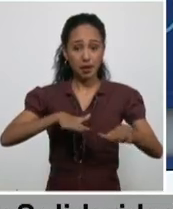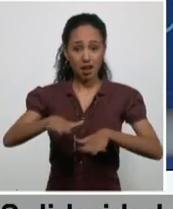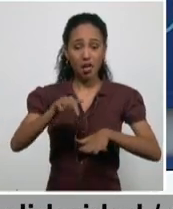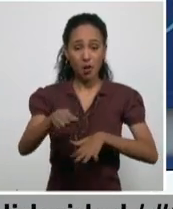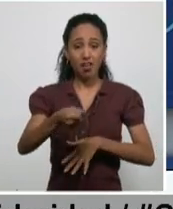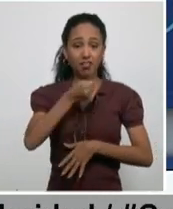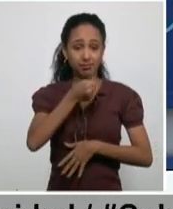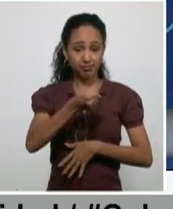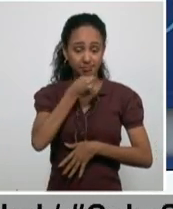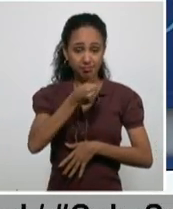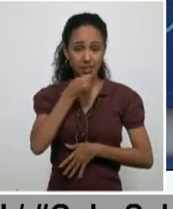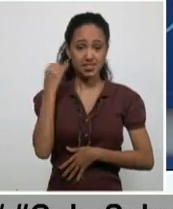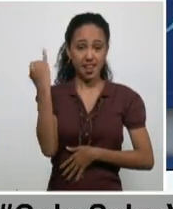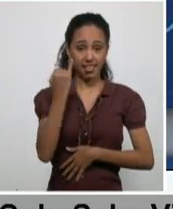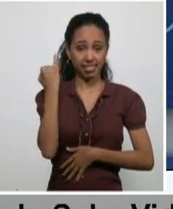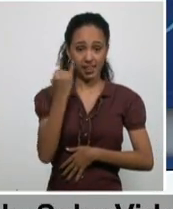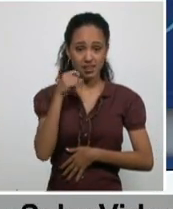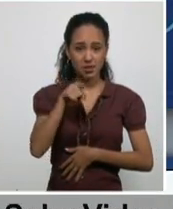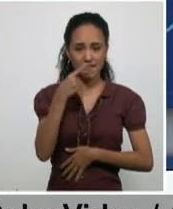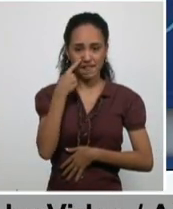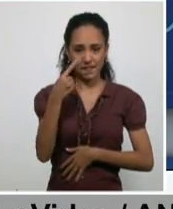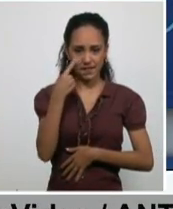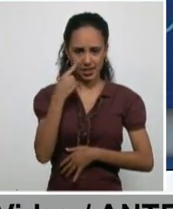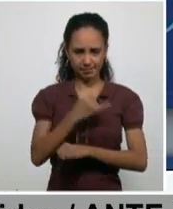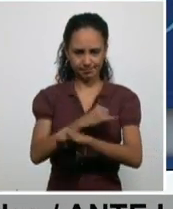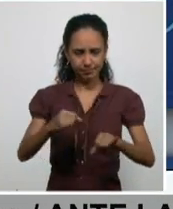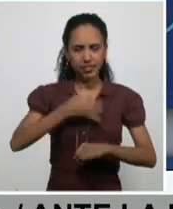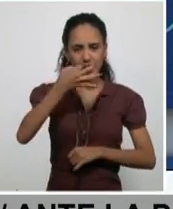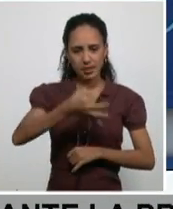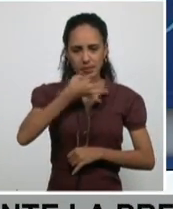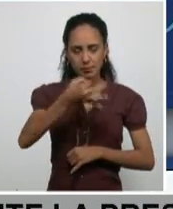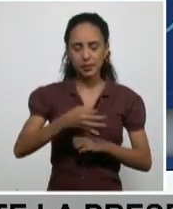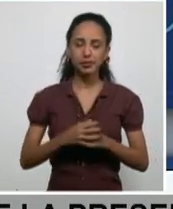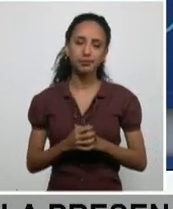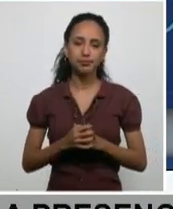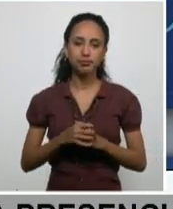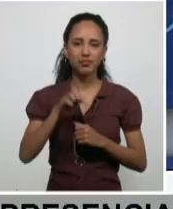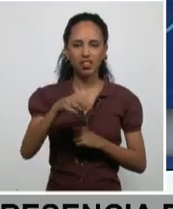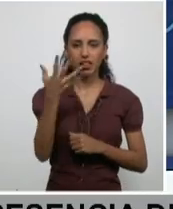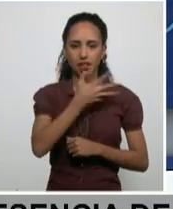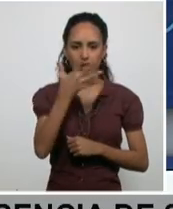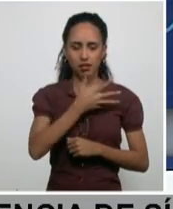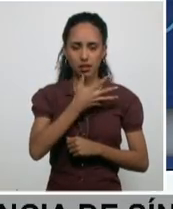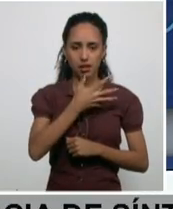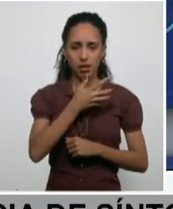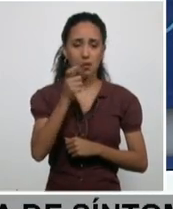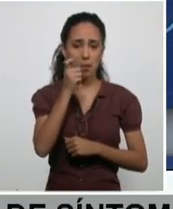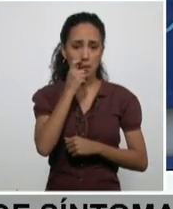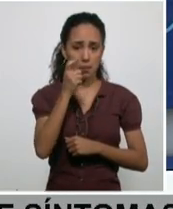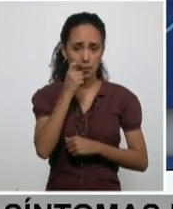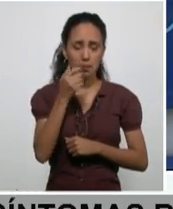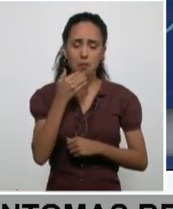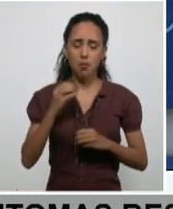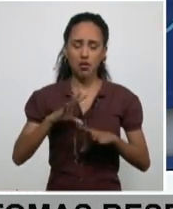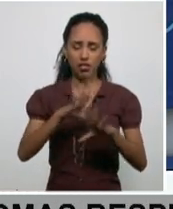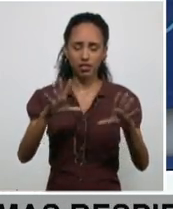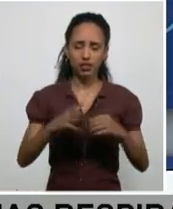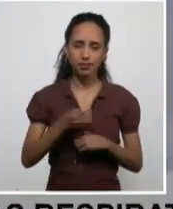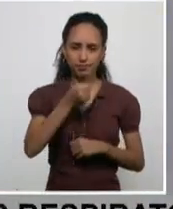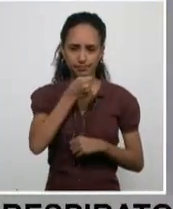Prensa Internacional. Hasta allá trasladamos en este minuto nuestra señal. Allí se encuentra Héctor Ahmed Velázquez. Muy buenos días.